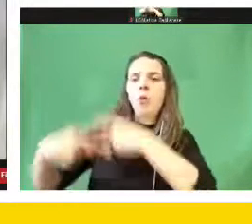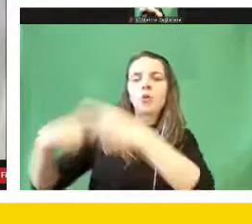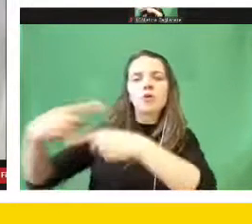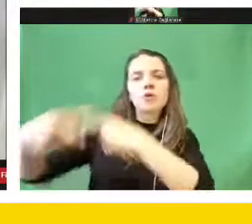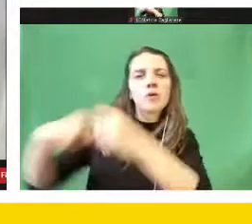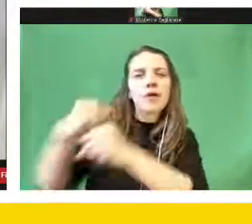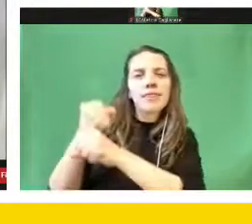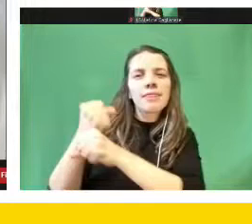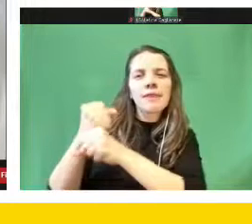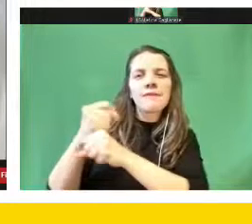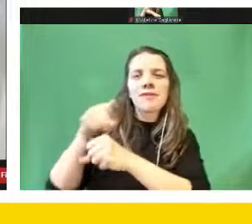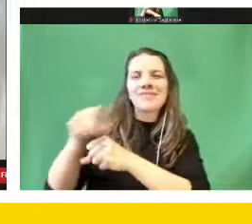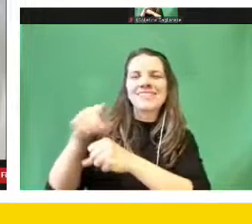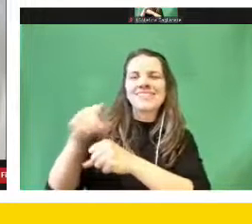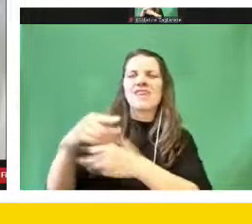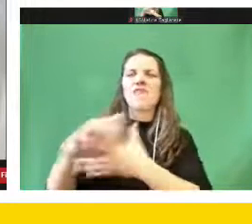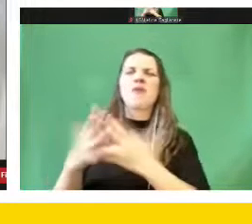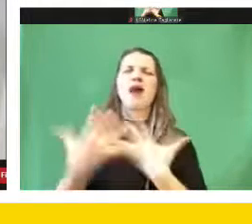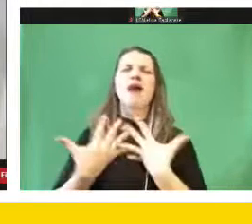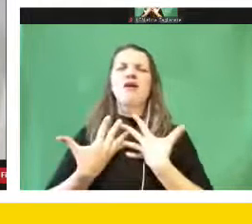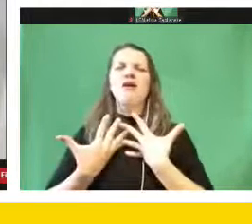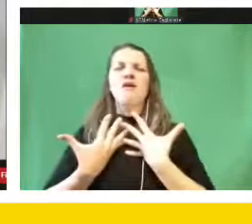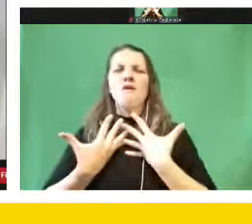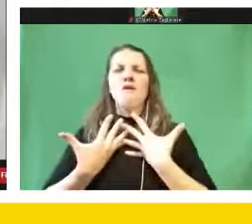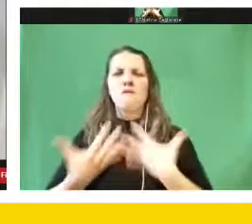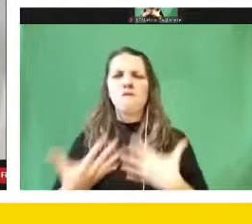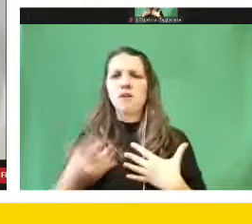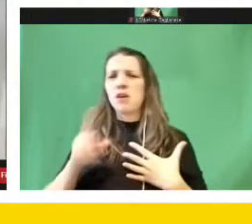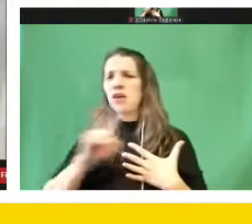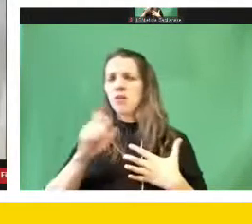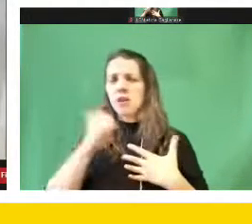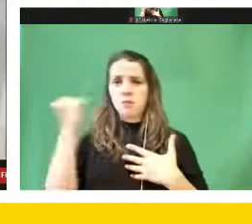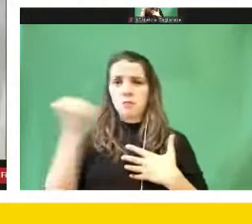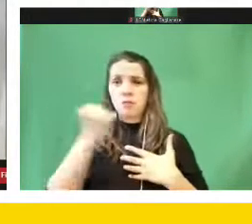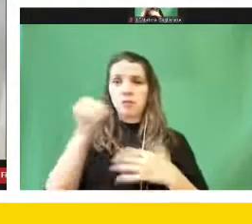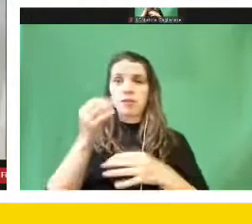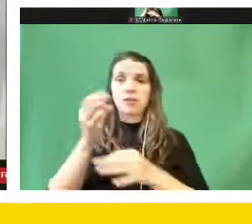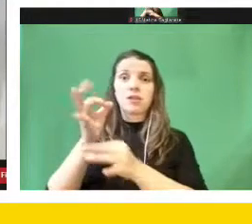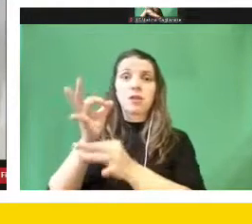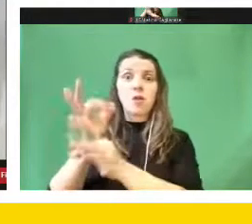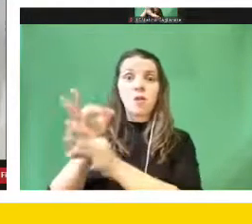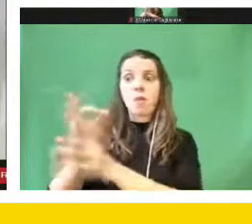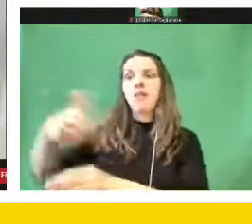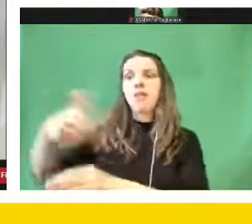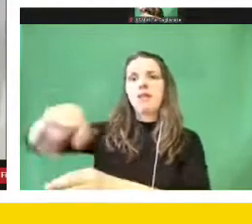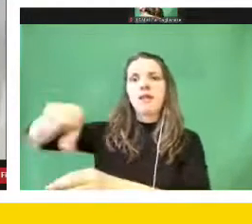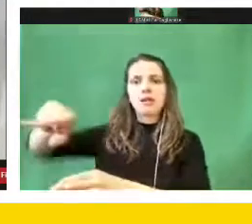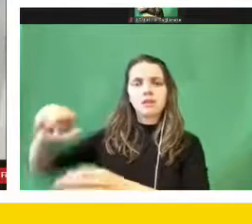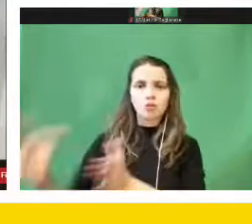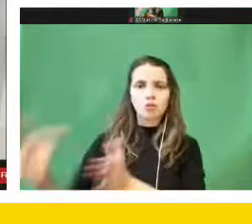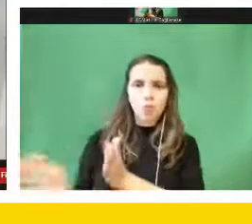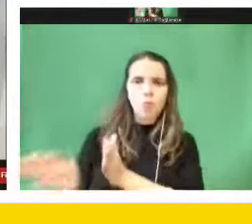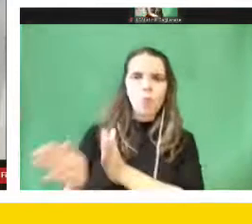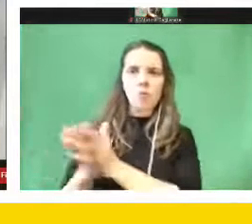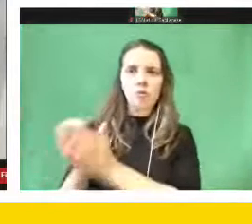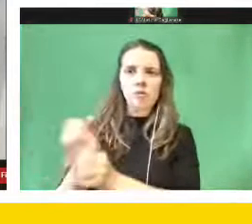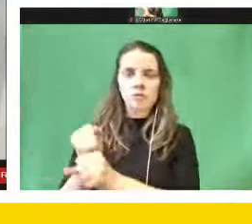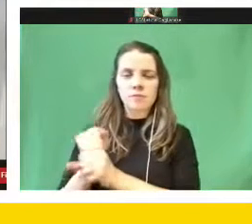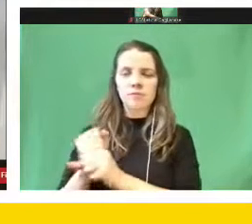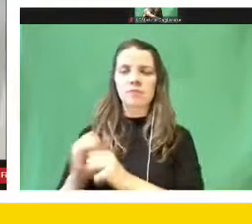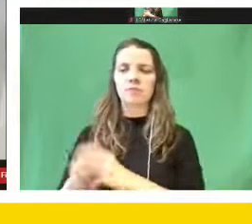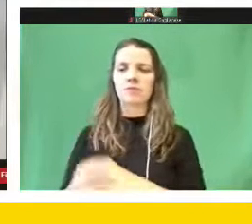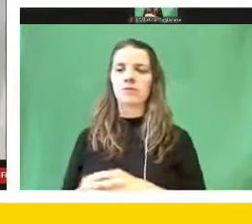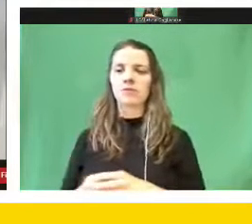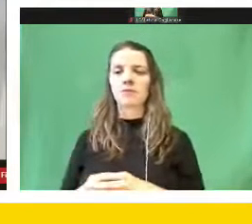inagotable en cada uno de los espacios. Y como colegio, ayer decíamos como caja de resonancia a veces de los reclamos, de